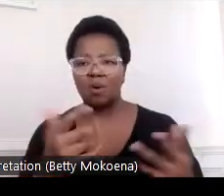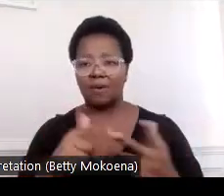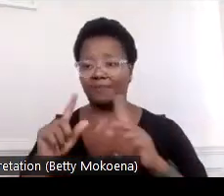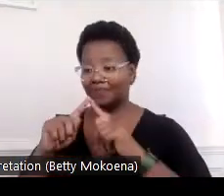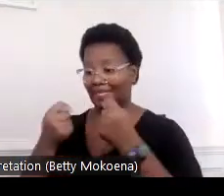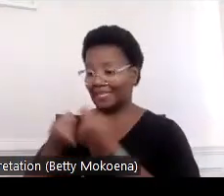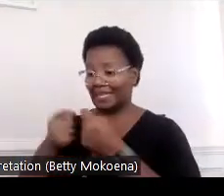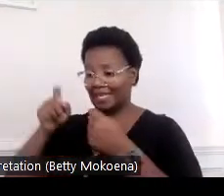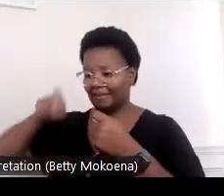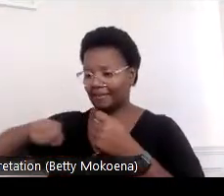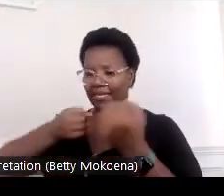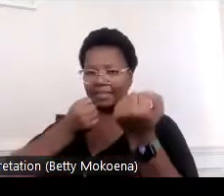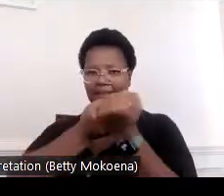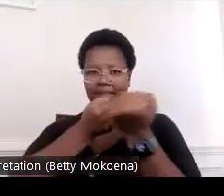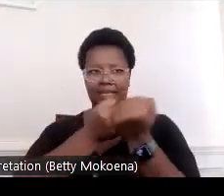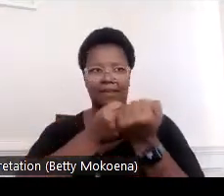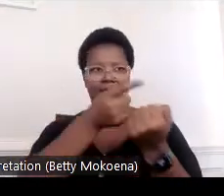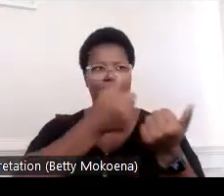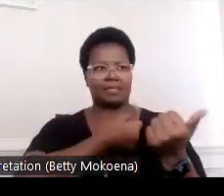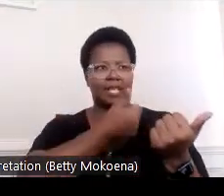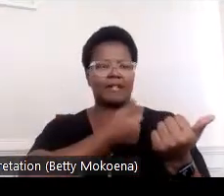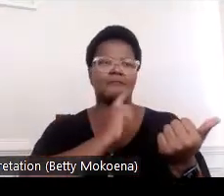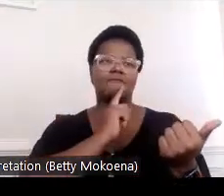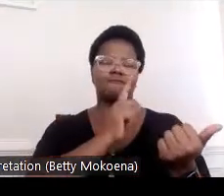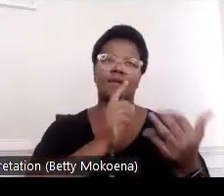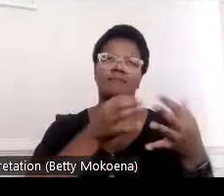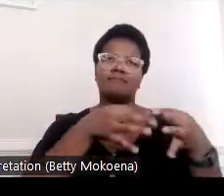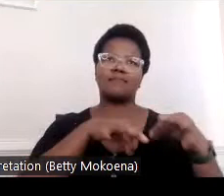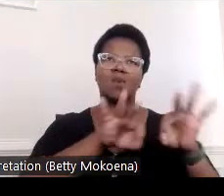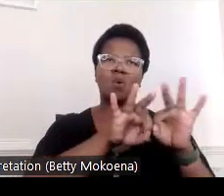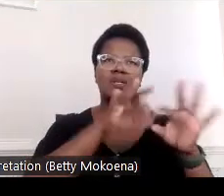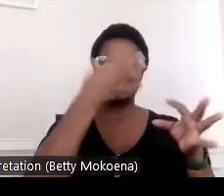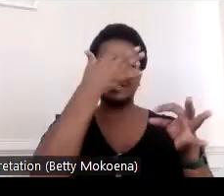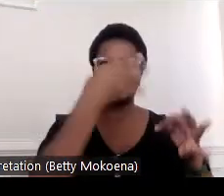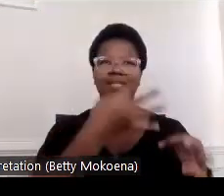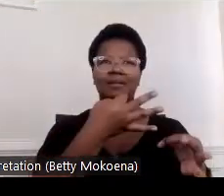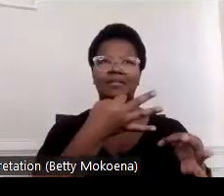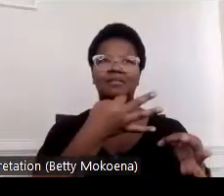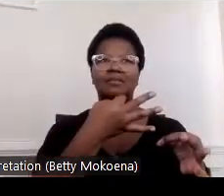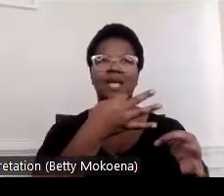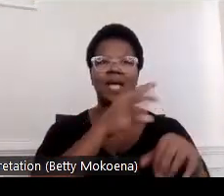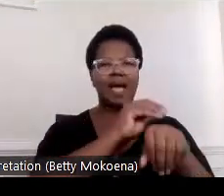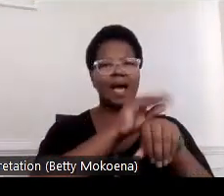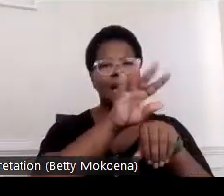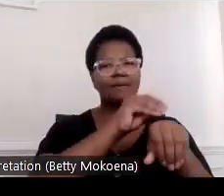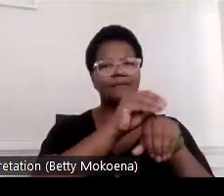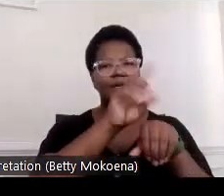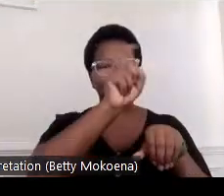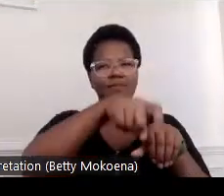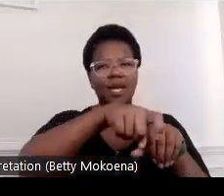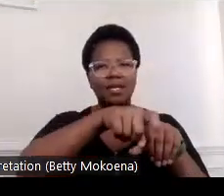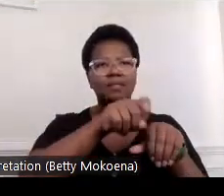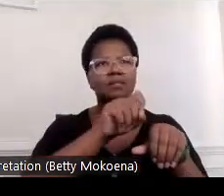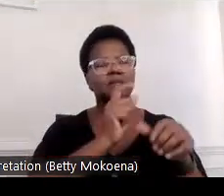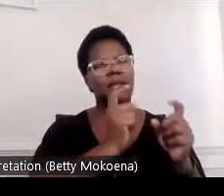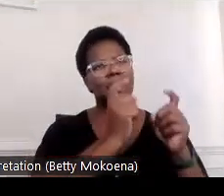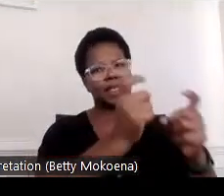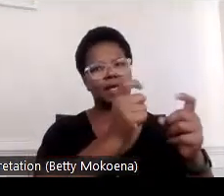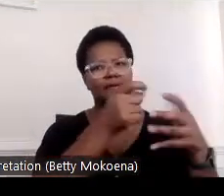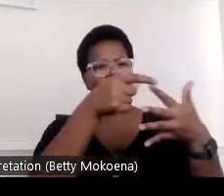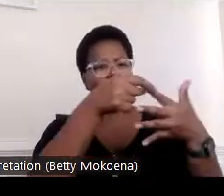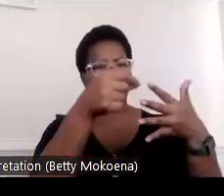que averiguar qué se tiene que hacer para ayudar a esa persona y ayudarles a ellos a tomar decisiones significantes para ellos así que participen